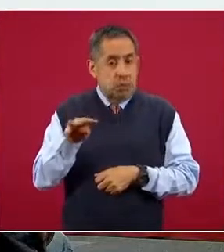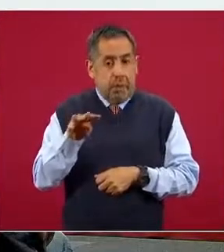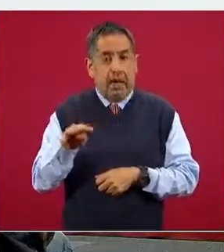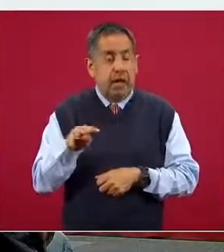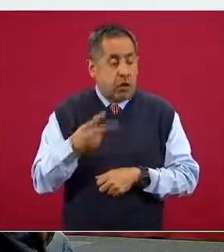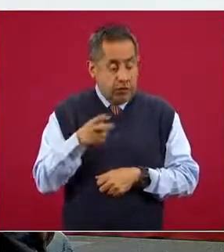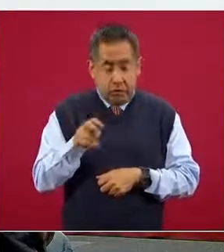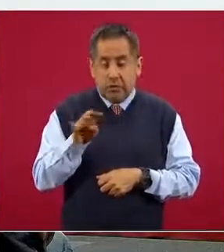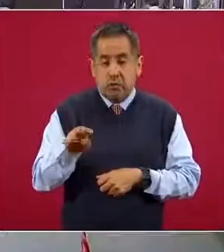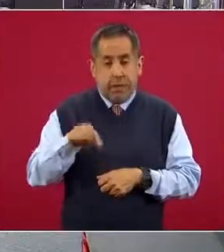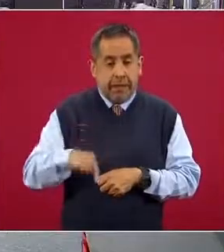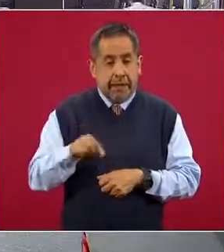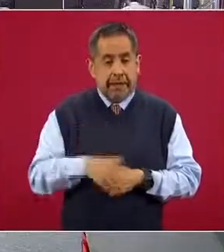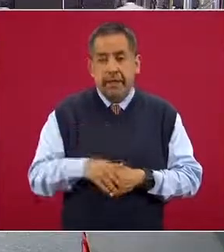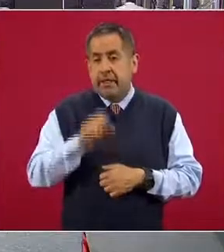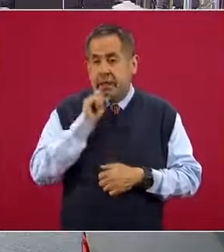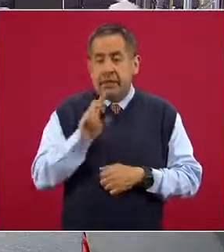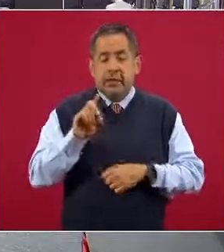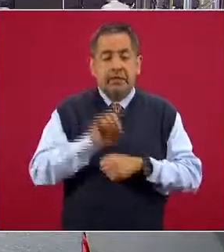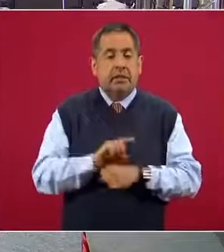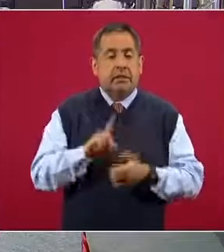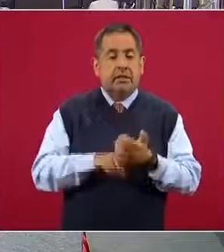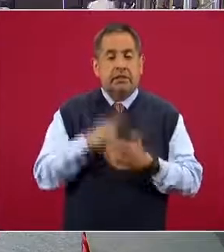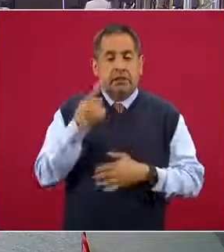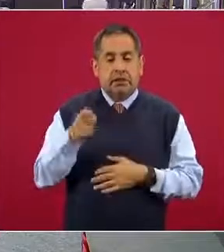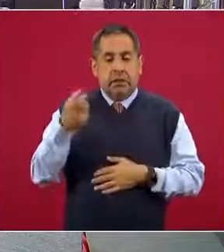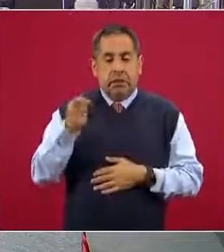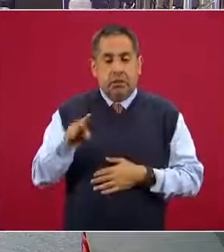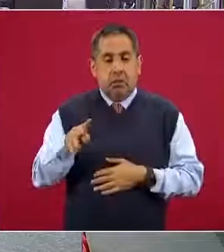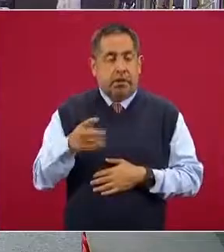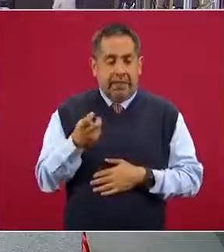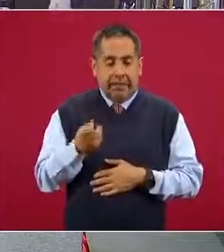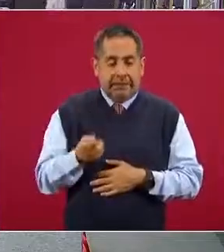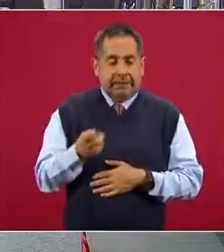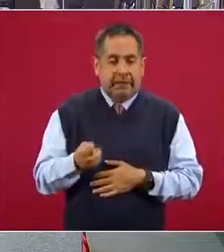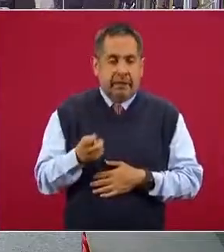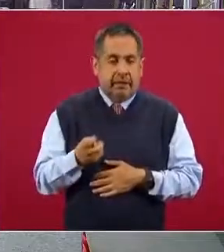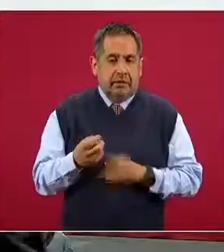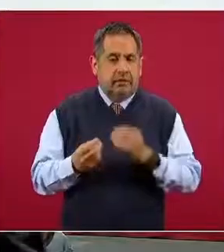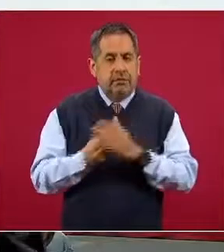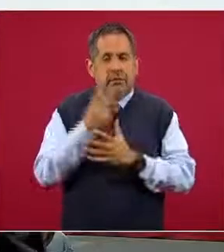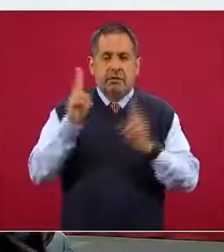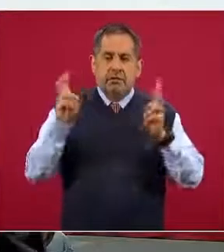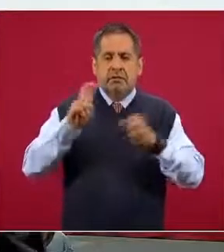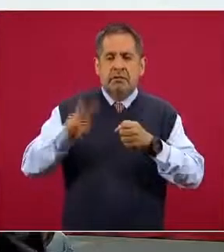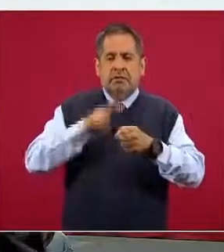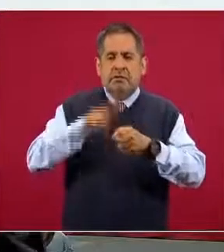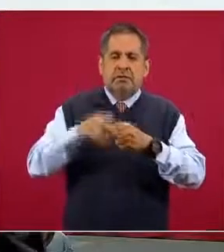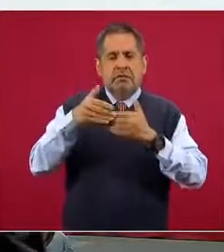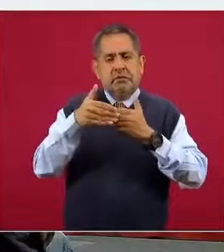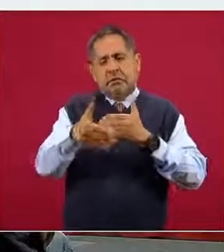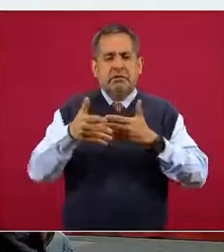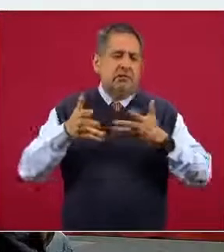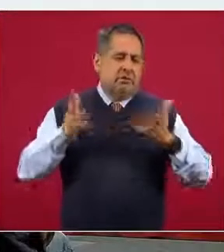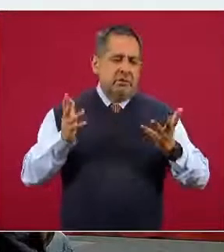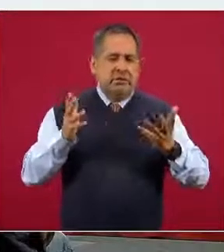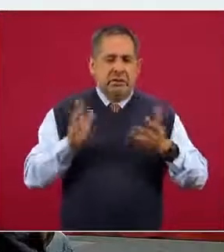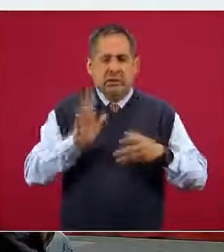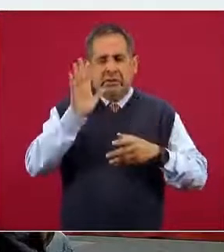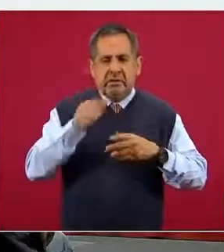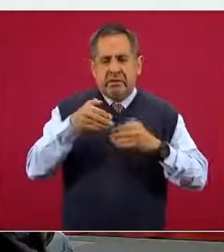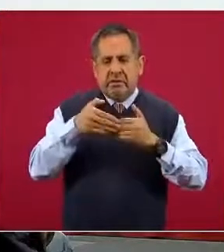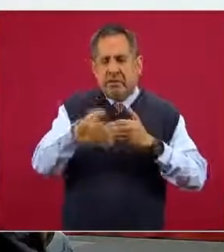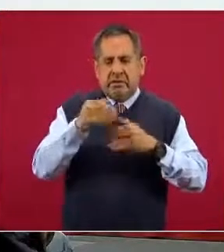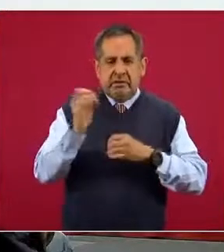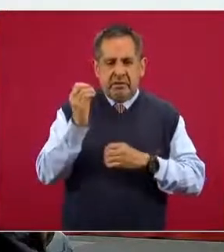219 de también el día 129 de esta nueva normalidad. Estamos prácticamente arrancando el mes